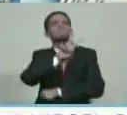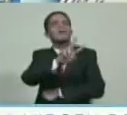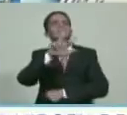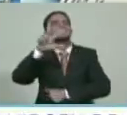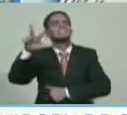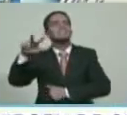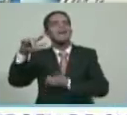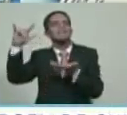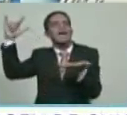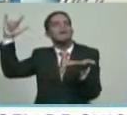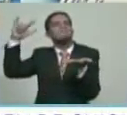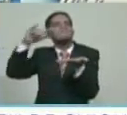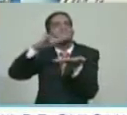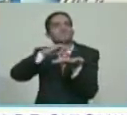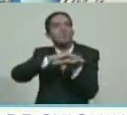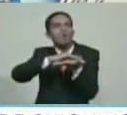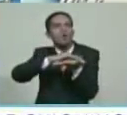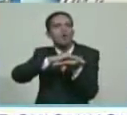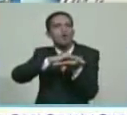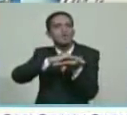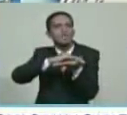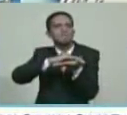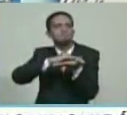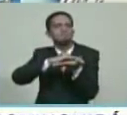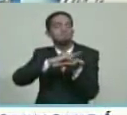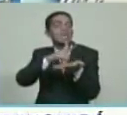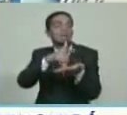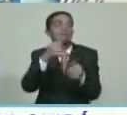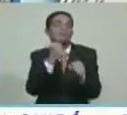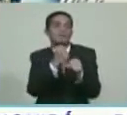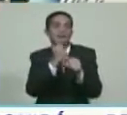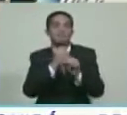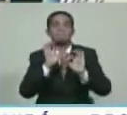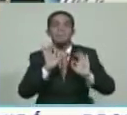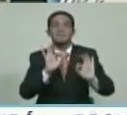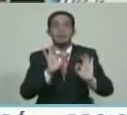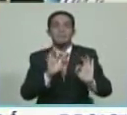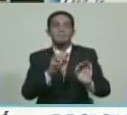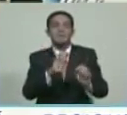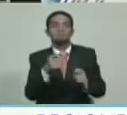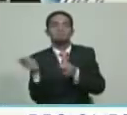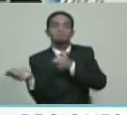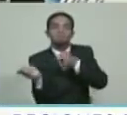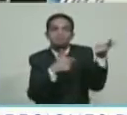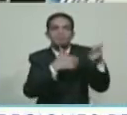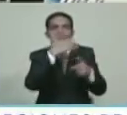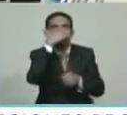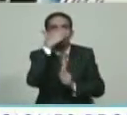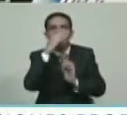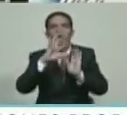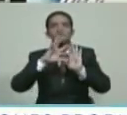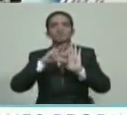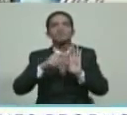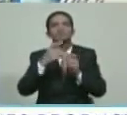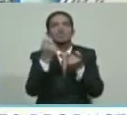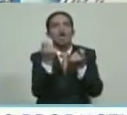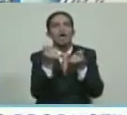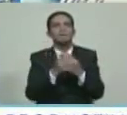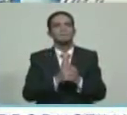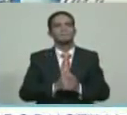aeronaves presuntamente dedicadas al tráfico de drogas. Recordemos las modalidades que van